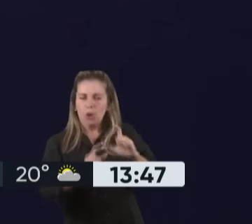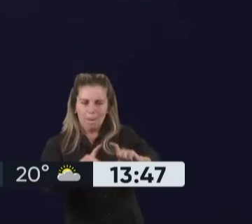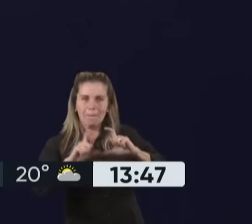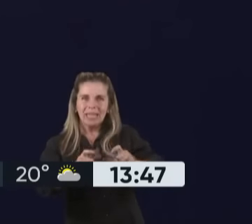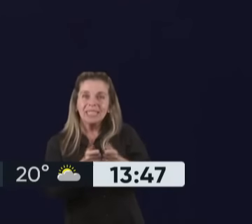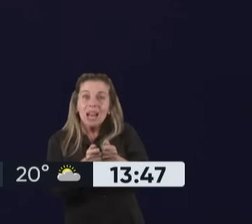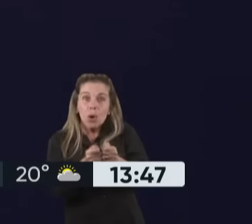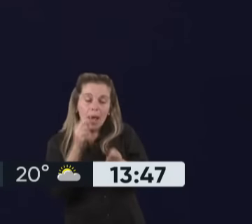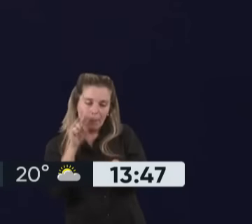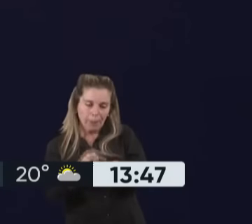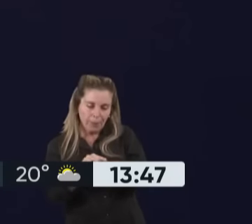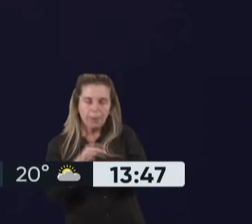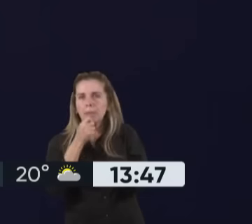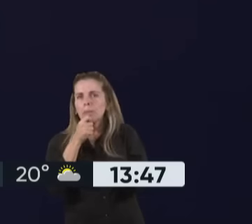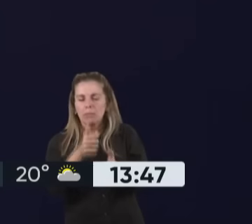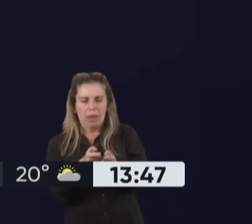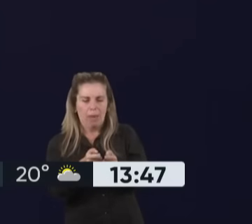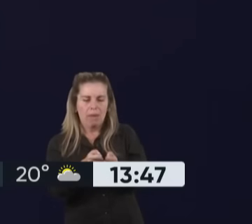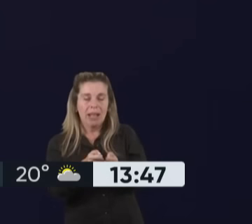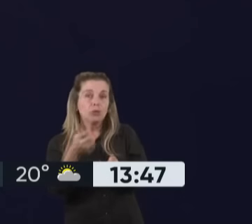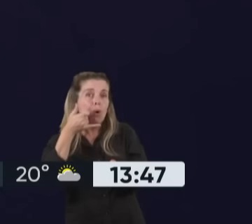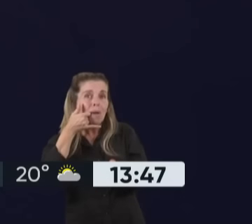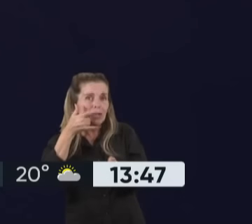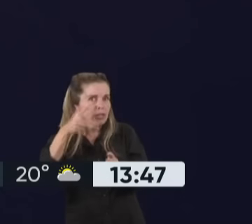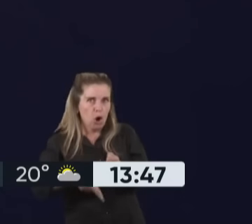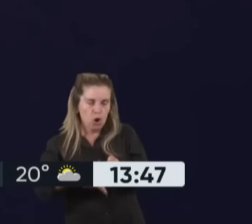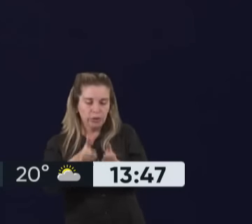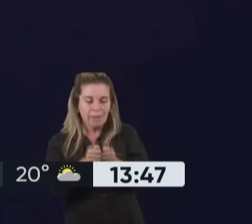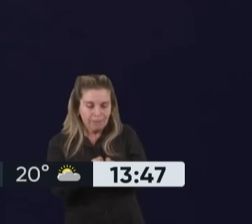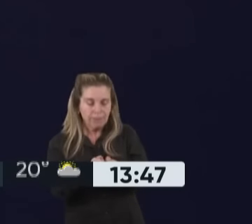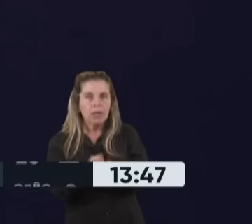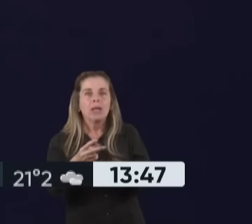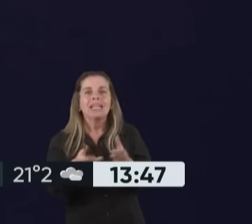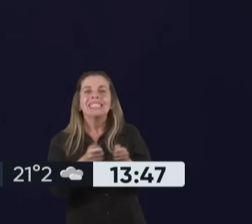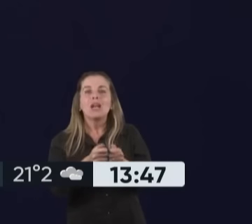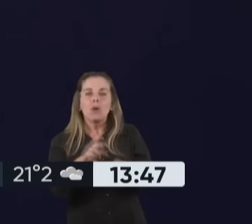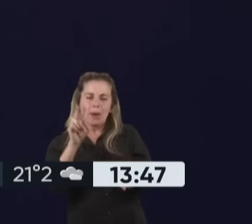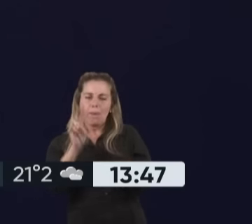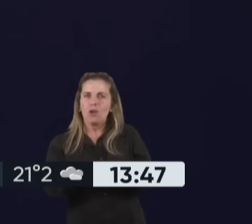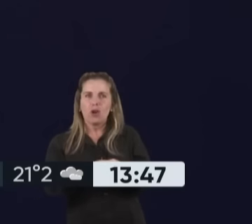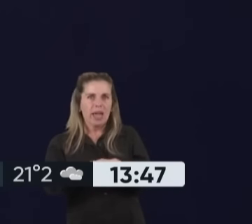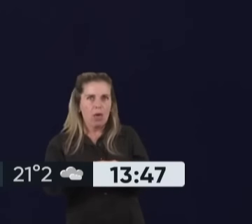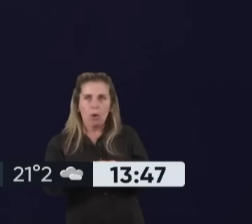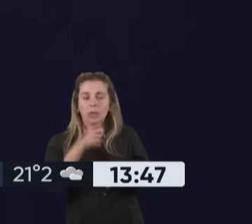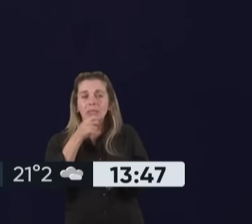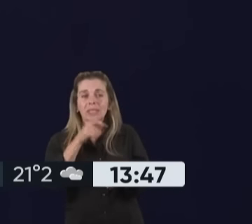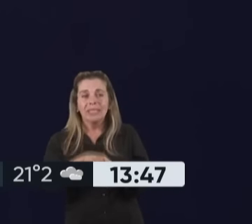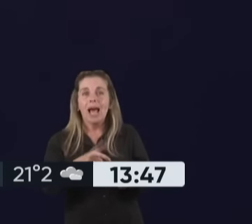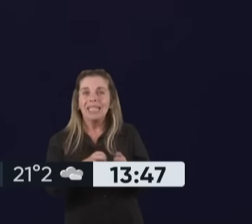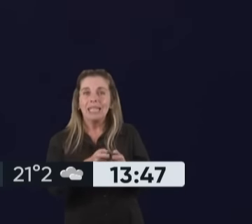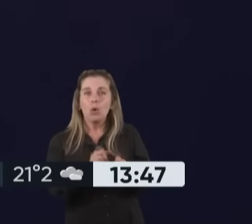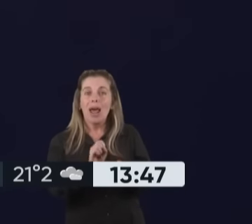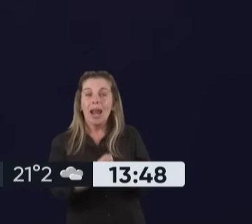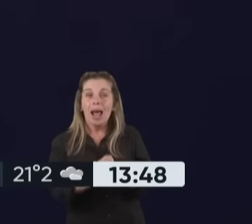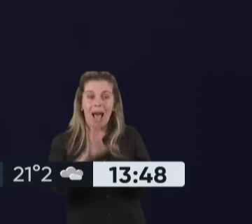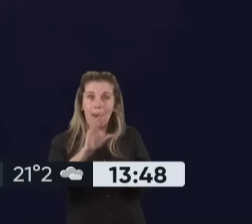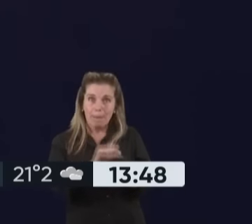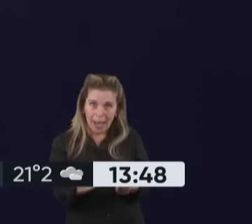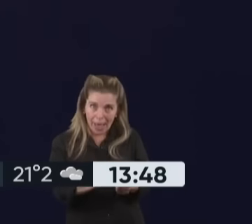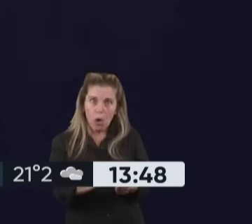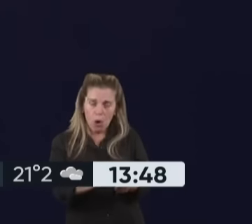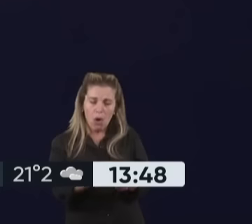pantalla. Es decir, va a salir con el teléfono bloqueado. Es decir, vos tenés el teléfono apagado, pum, pum,